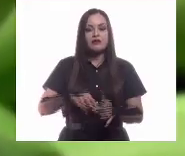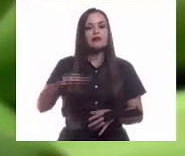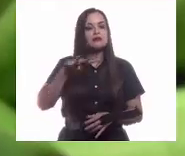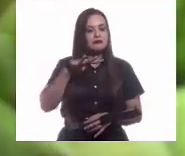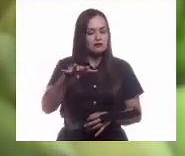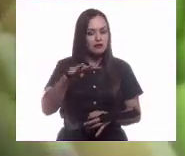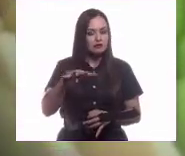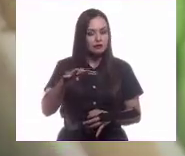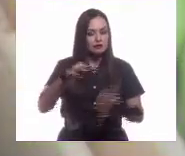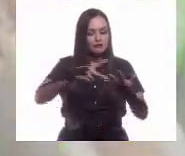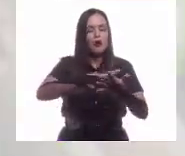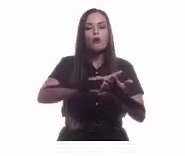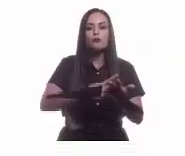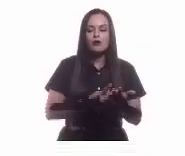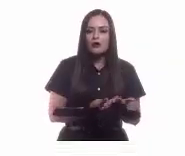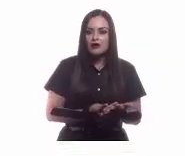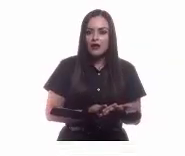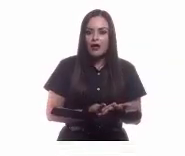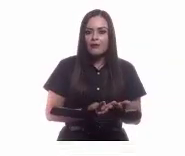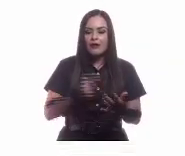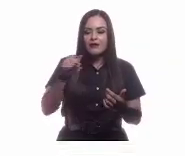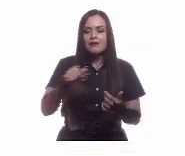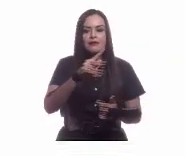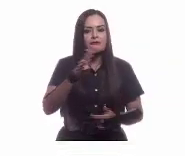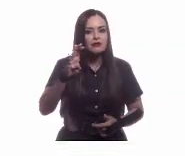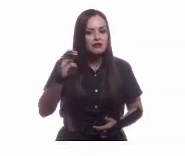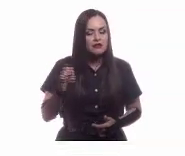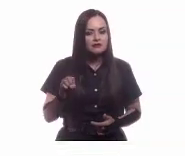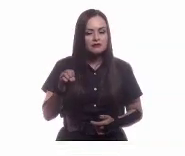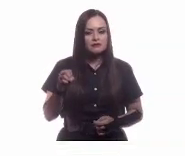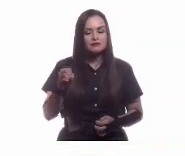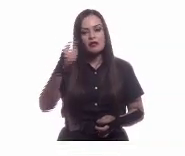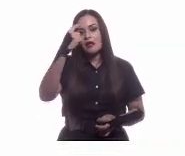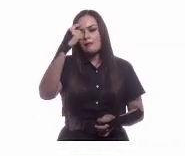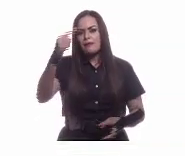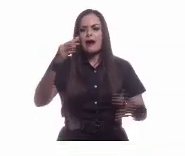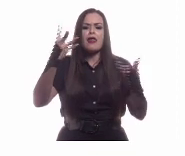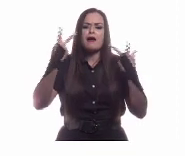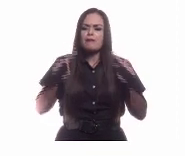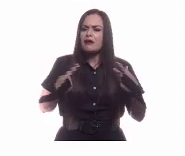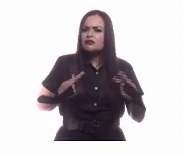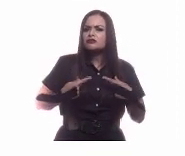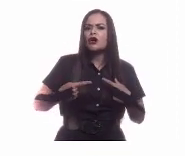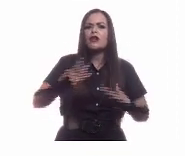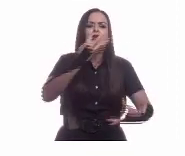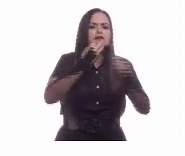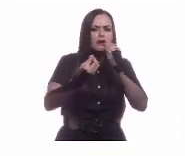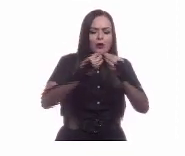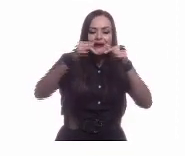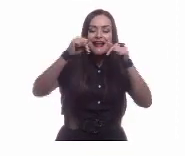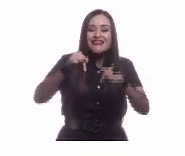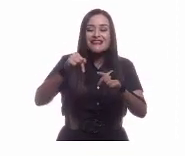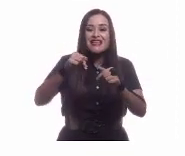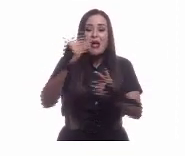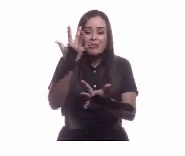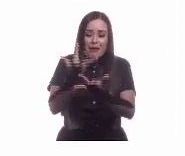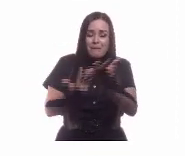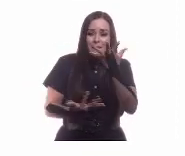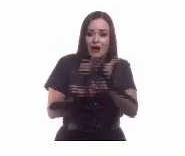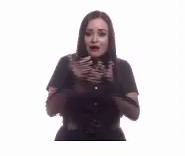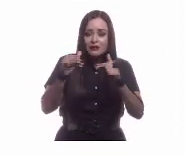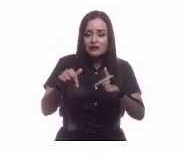programa Hecho en Baja California Sur, que busca fomentar el consumo local de productos elaborados aquí. Y lo basamos